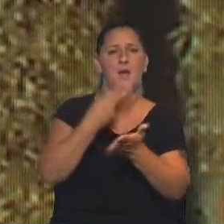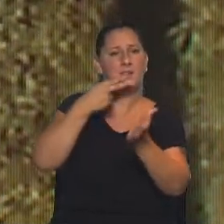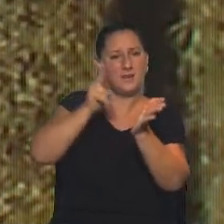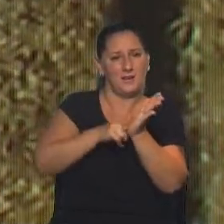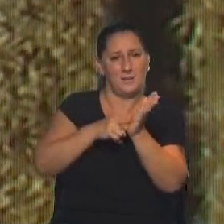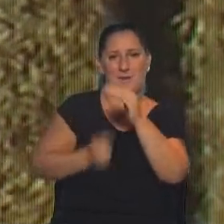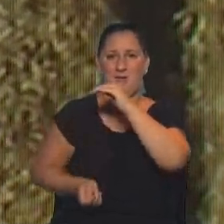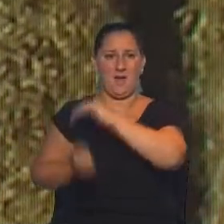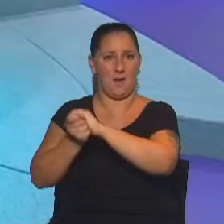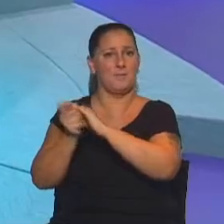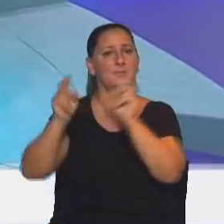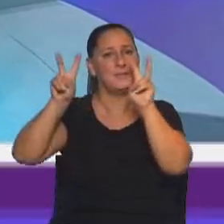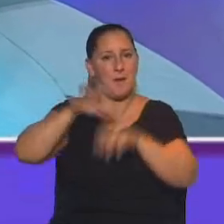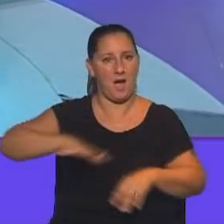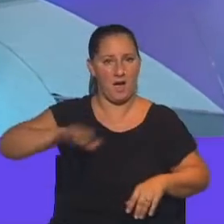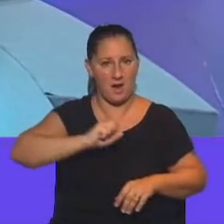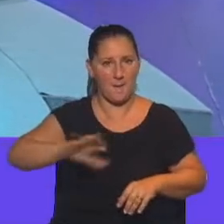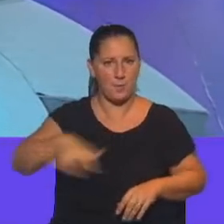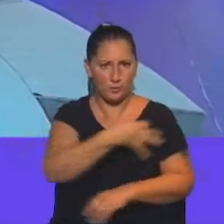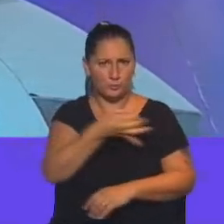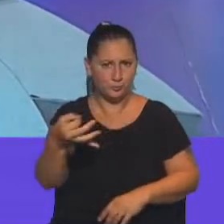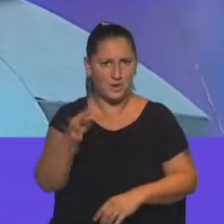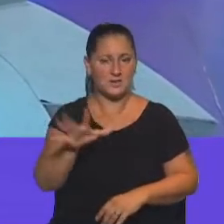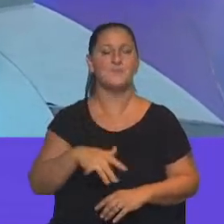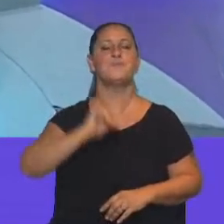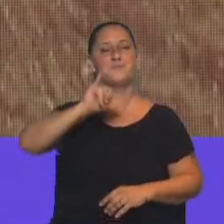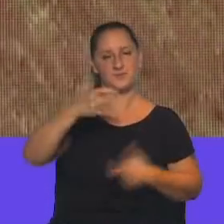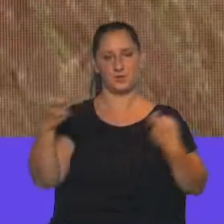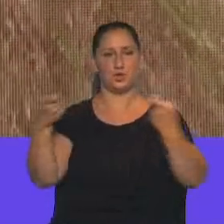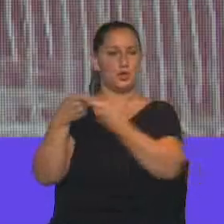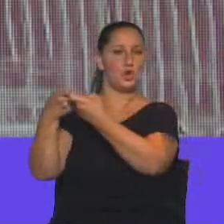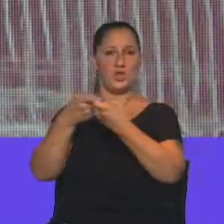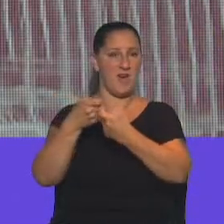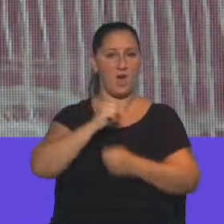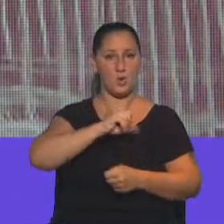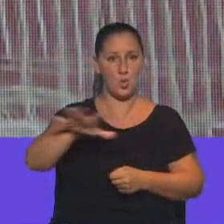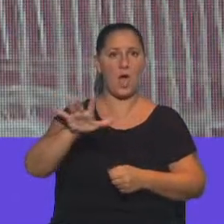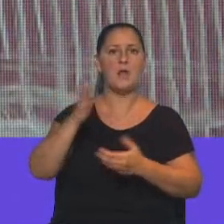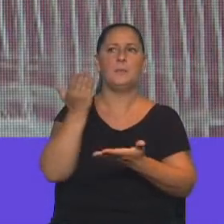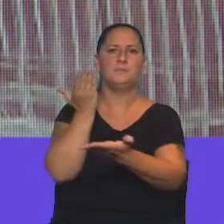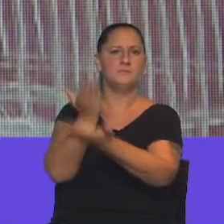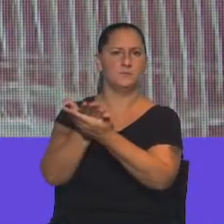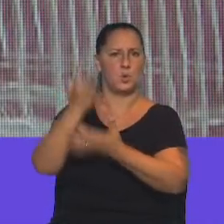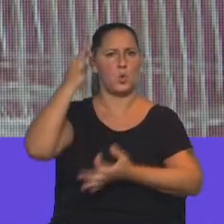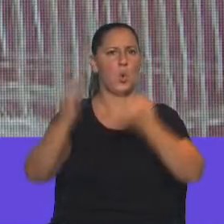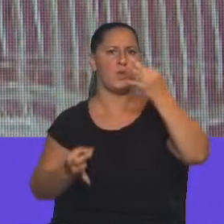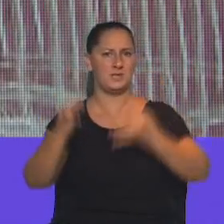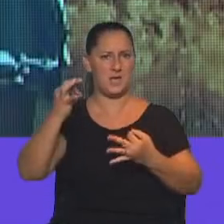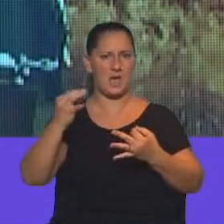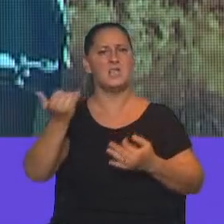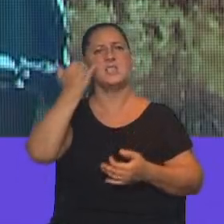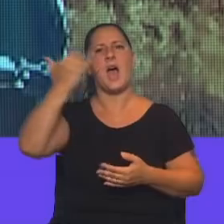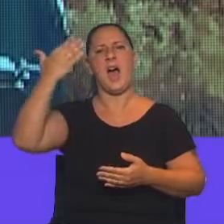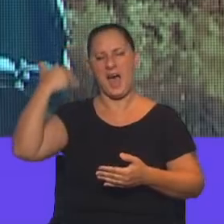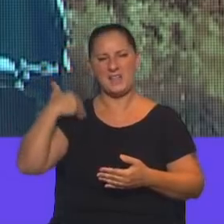exportaciones por parte del sector agropecuario. Flor, ¿es así? Así es. Fue la sociedad rural que presentó una medida judicial. Sí. Esto es un pedido que ya lo